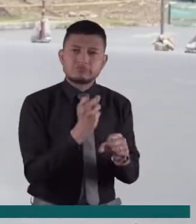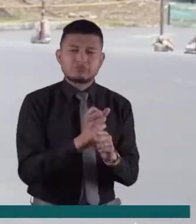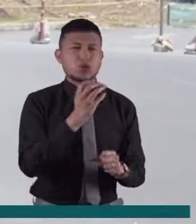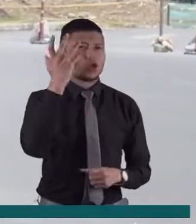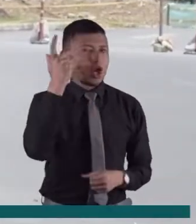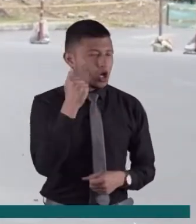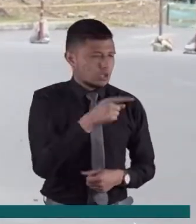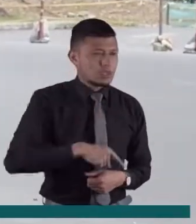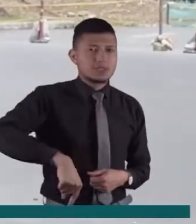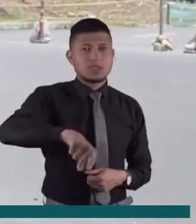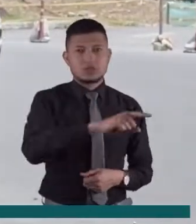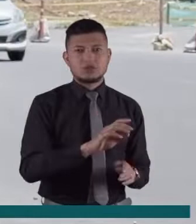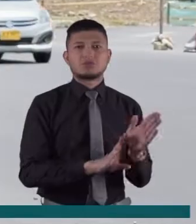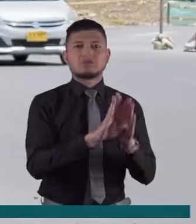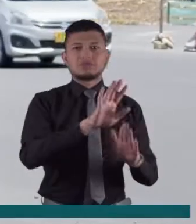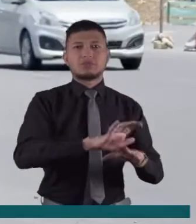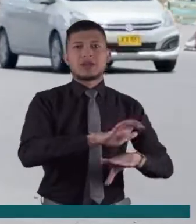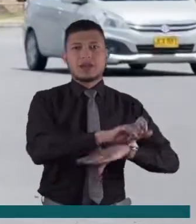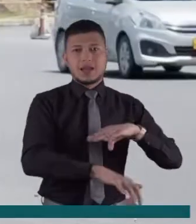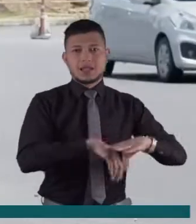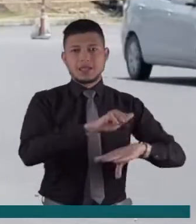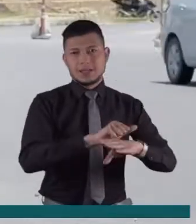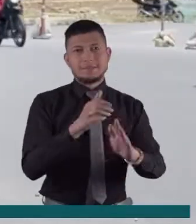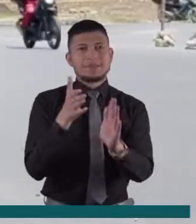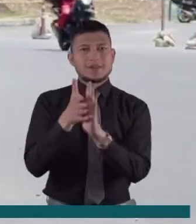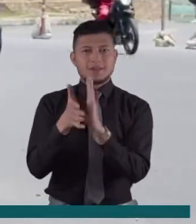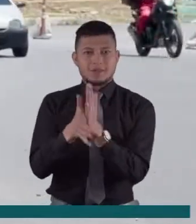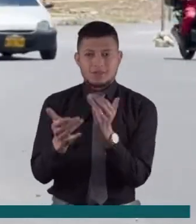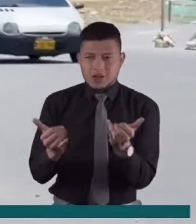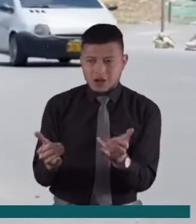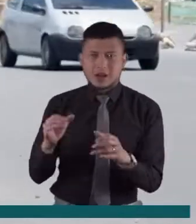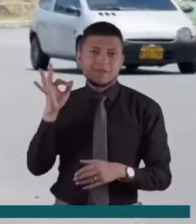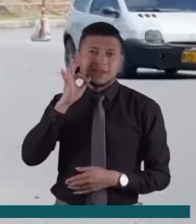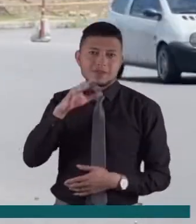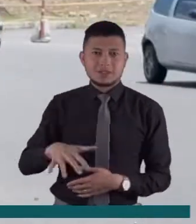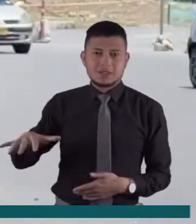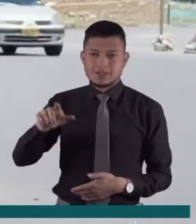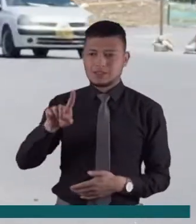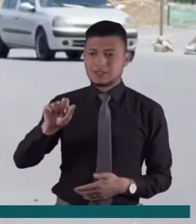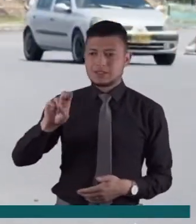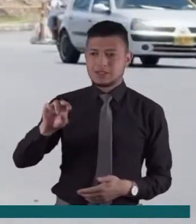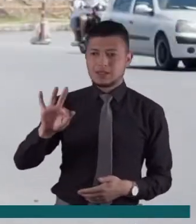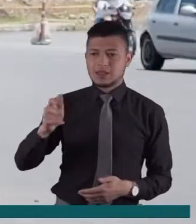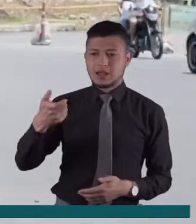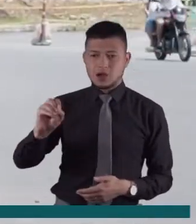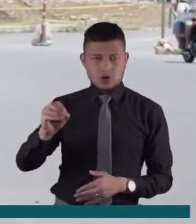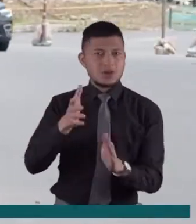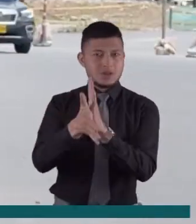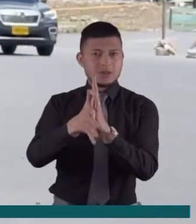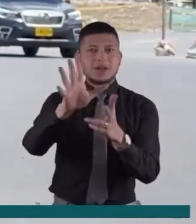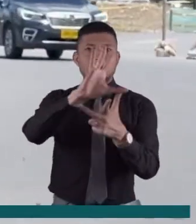labor día a día del reciclaje. Es la información por ahora desde Villavicencio. Santiago Molina, Enlace 13.